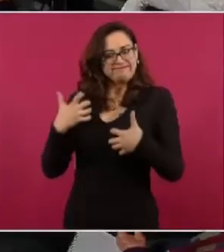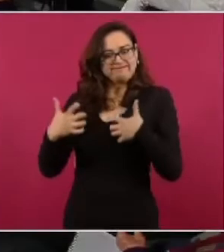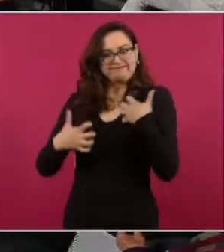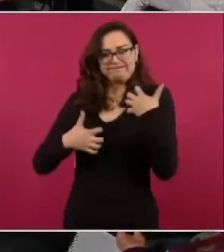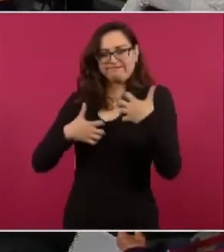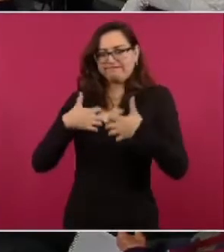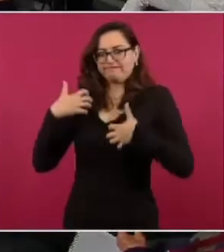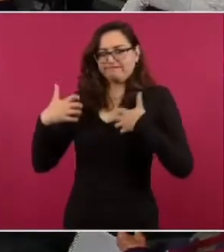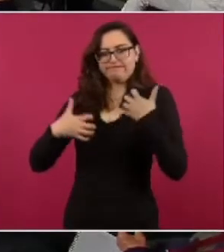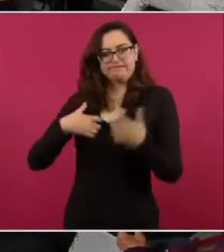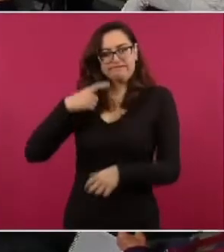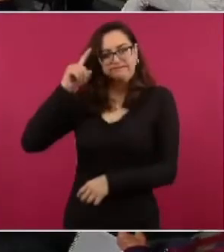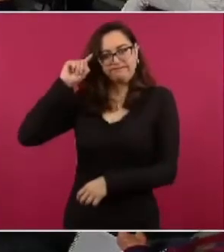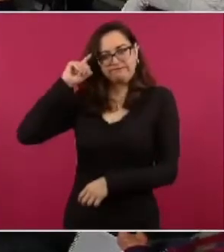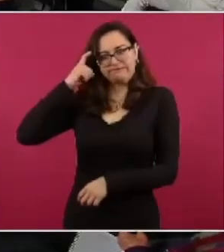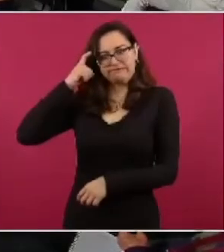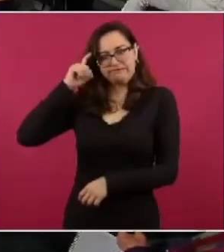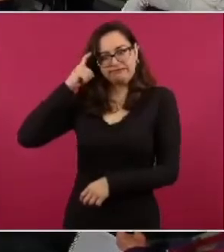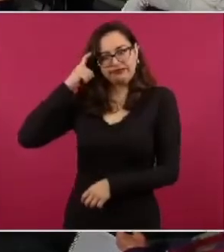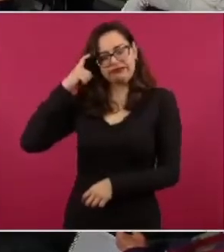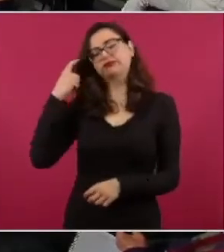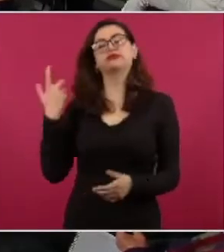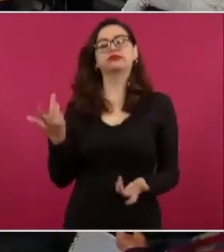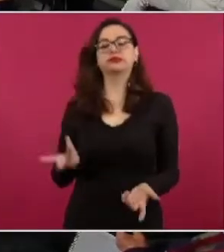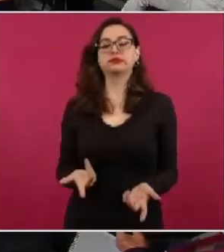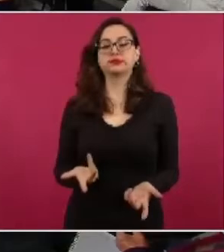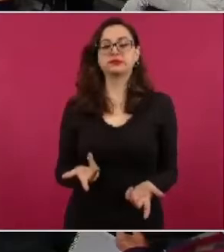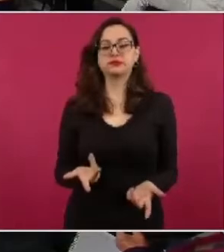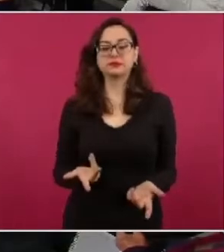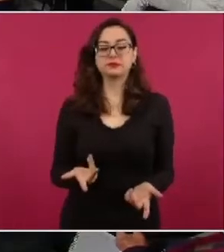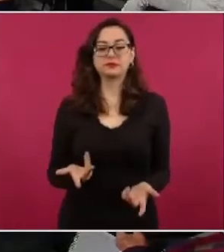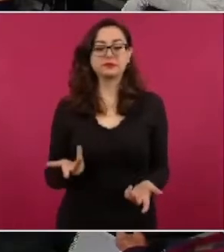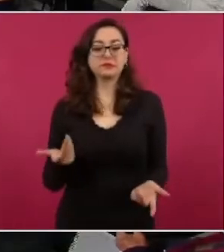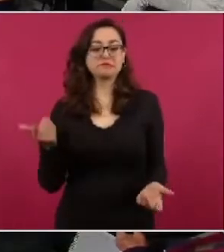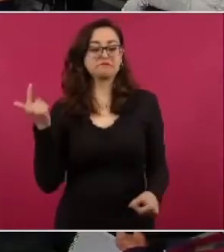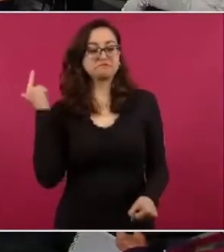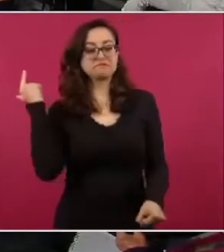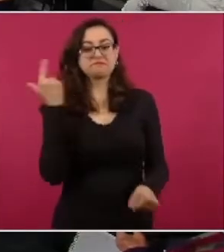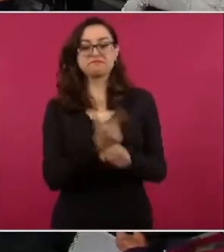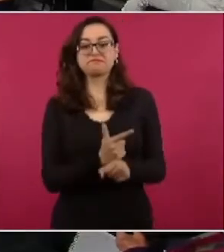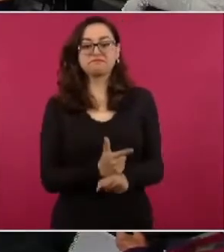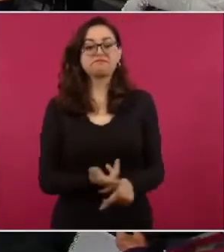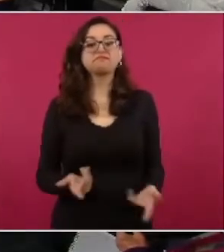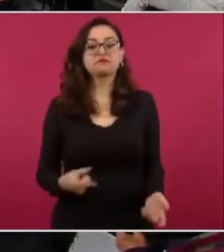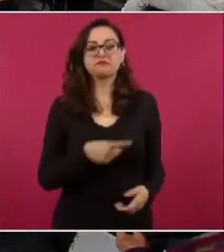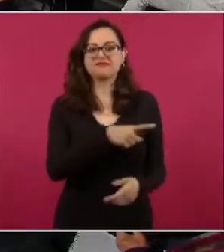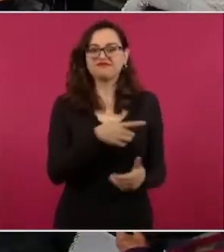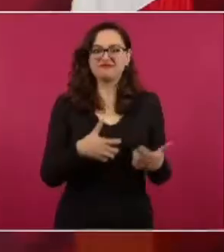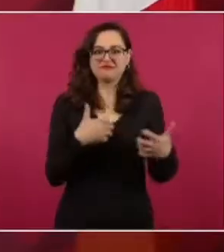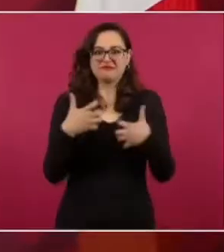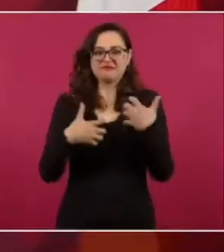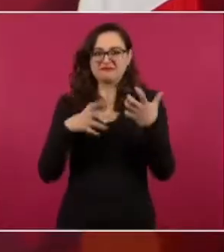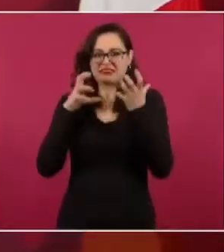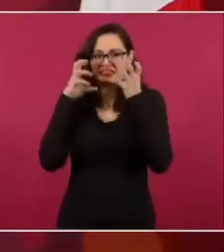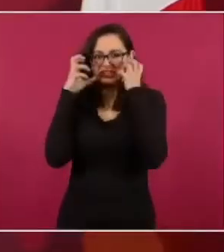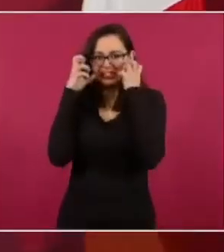Ahora pues están al descubierto y no les queda más que insultar.